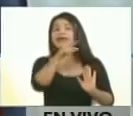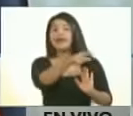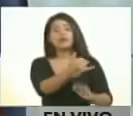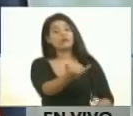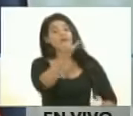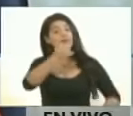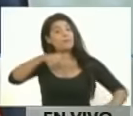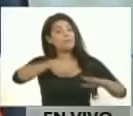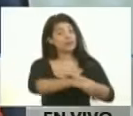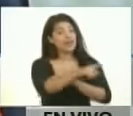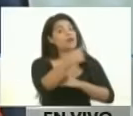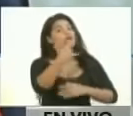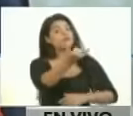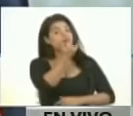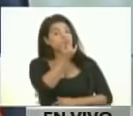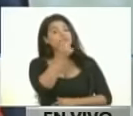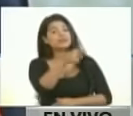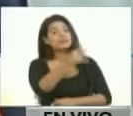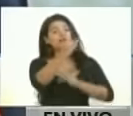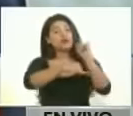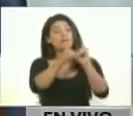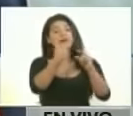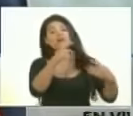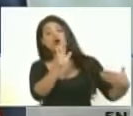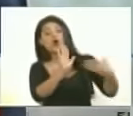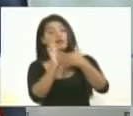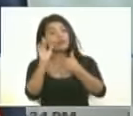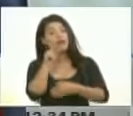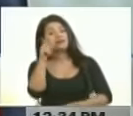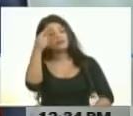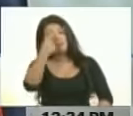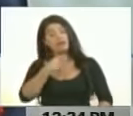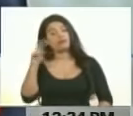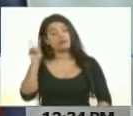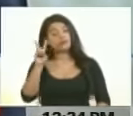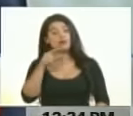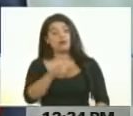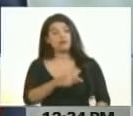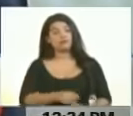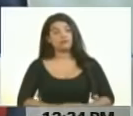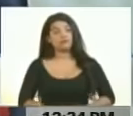internacional y agredieron a la República Bolivariana de Venezuela.